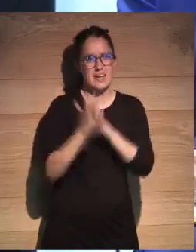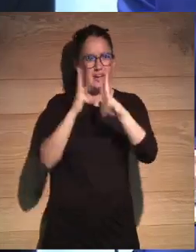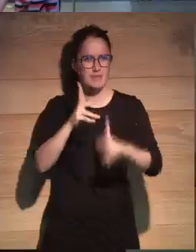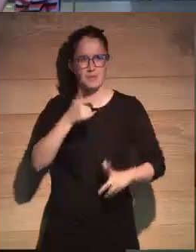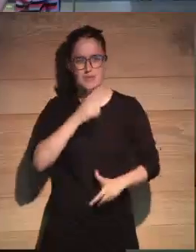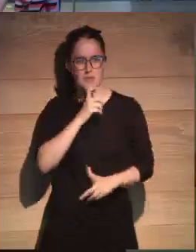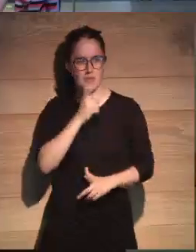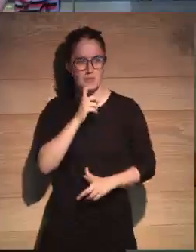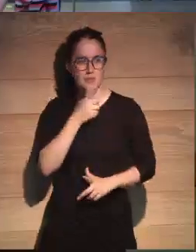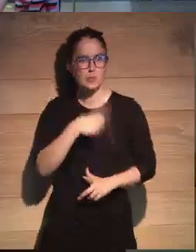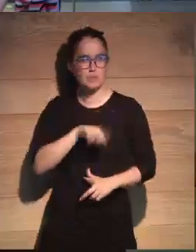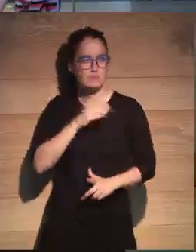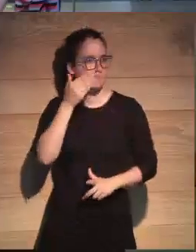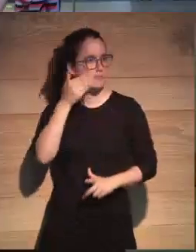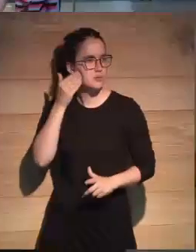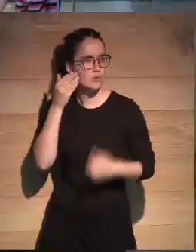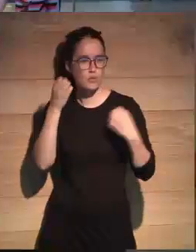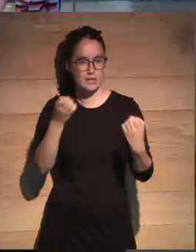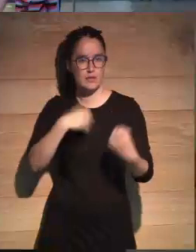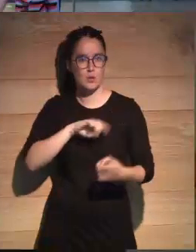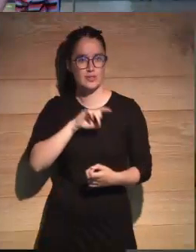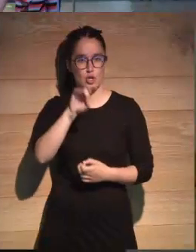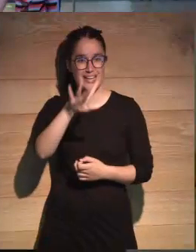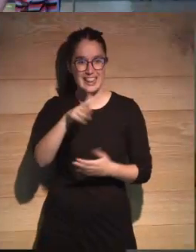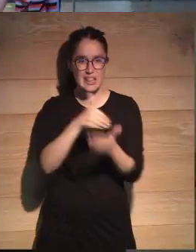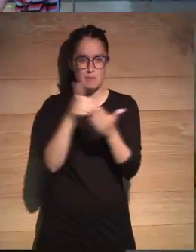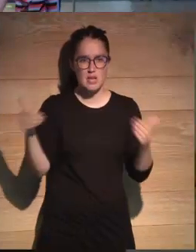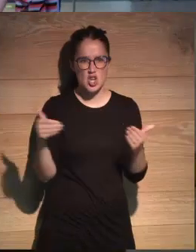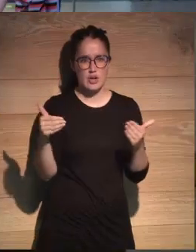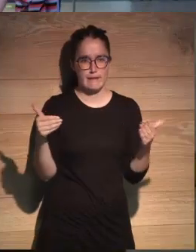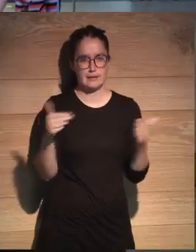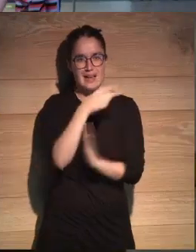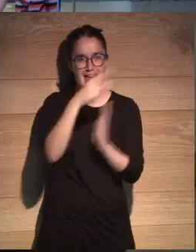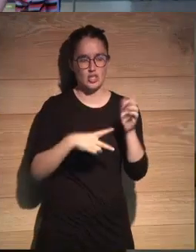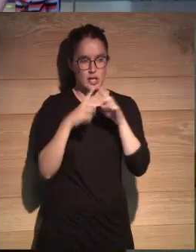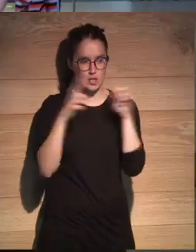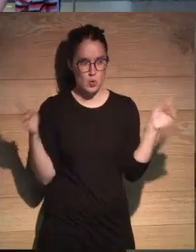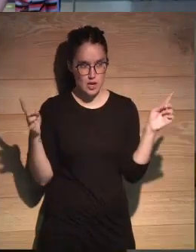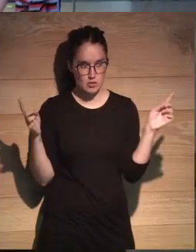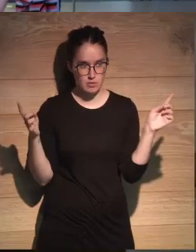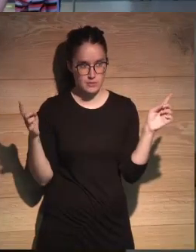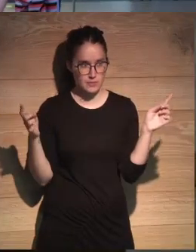Nosotros nos enorgullecemos mucho de nuestros 15 millones de lectores en un año, que no está mal.